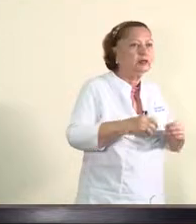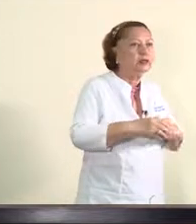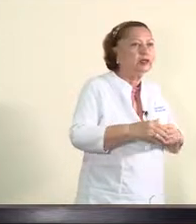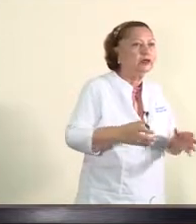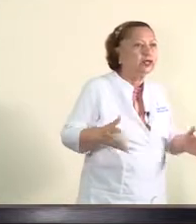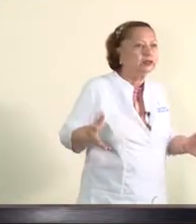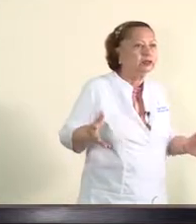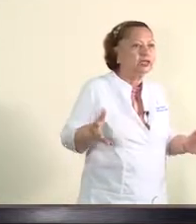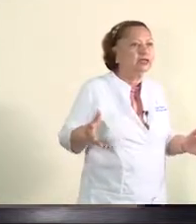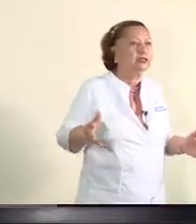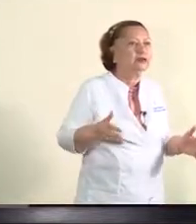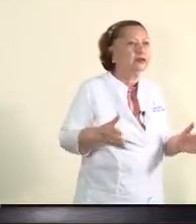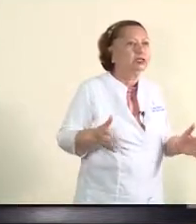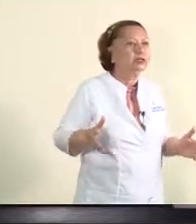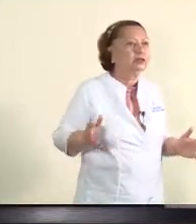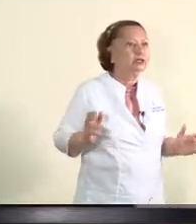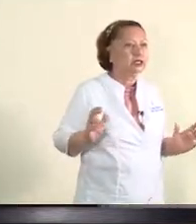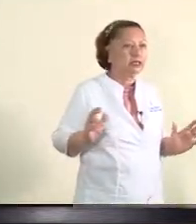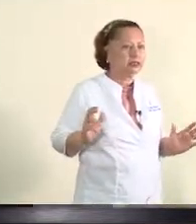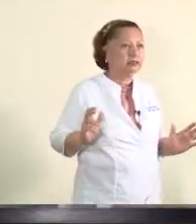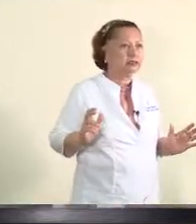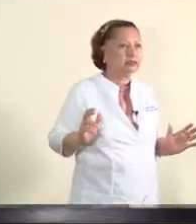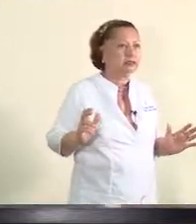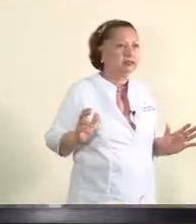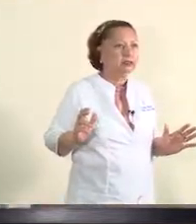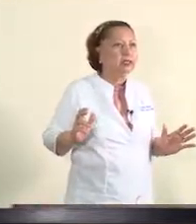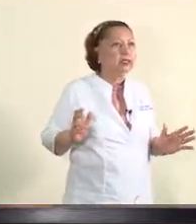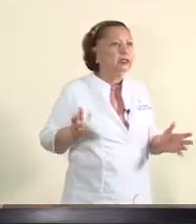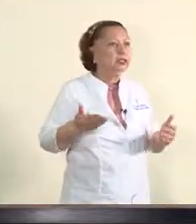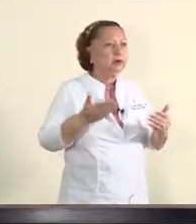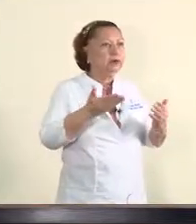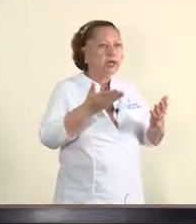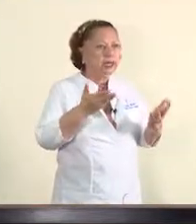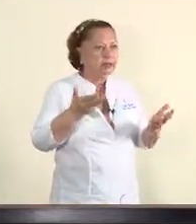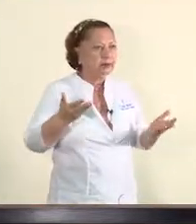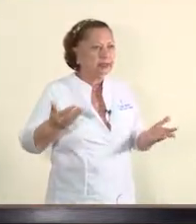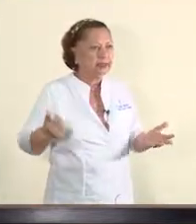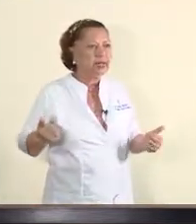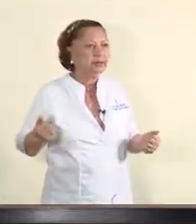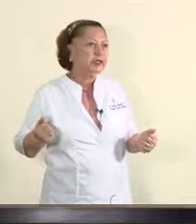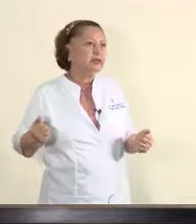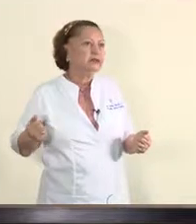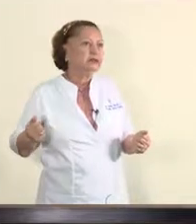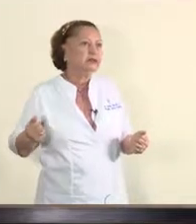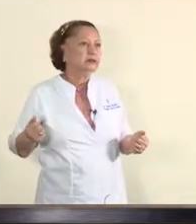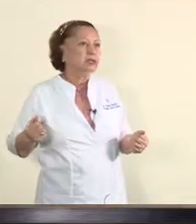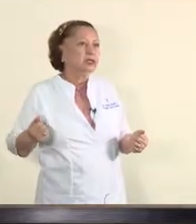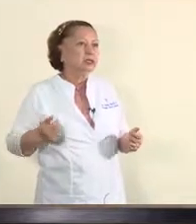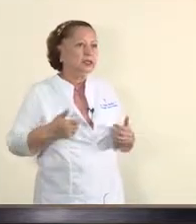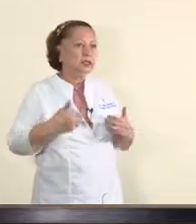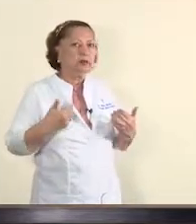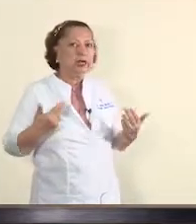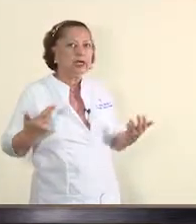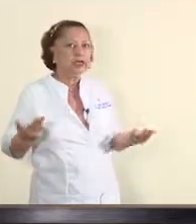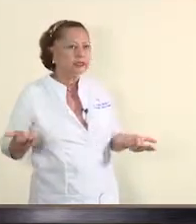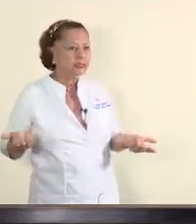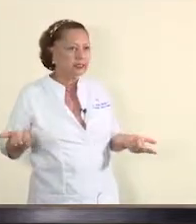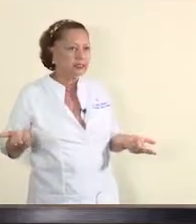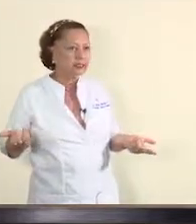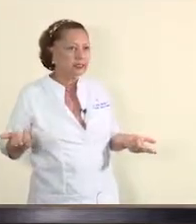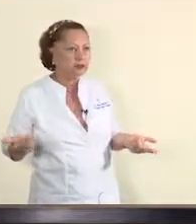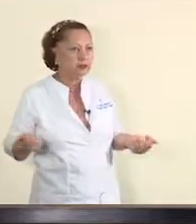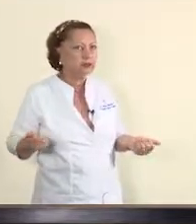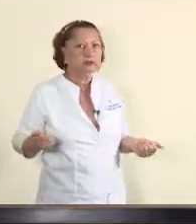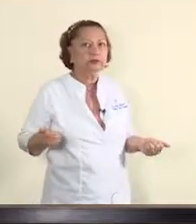a dibujar, que dibujen lo que ellos sientan, lo que ellos quieran. Tenemos la dramaterapia, tenemos